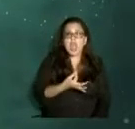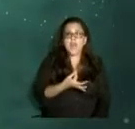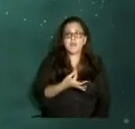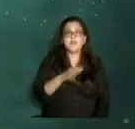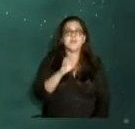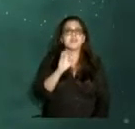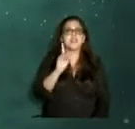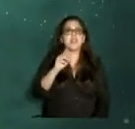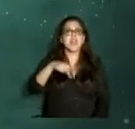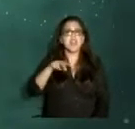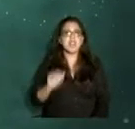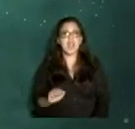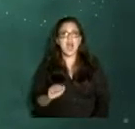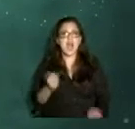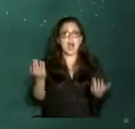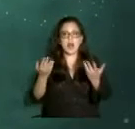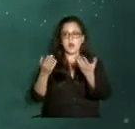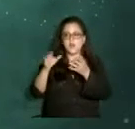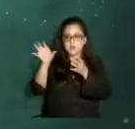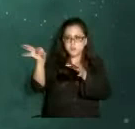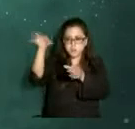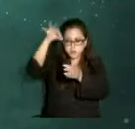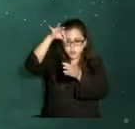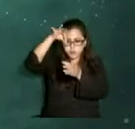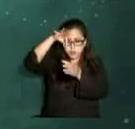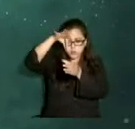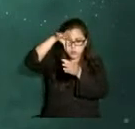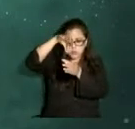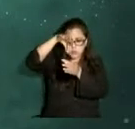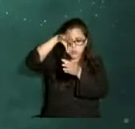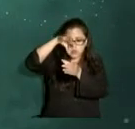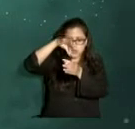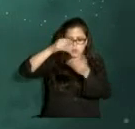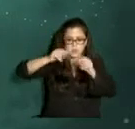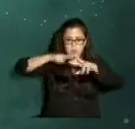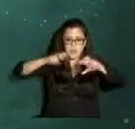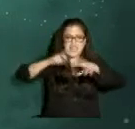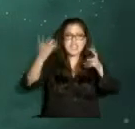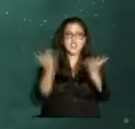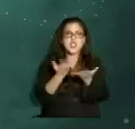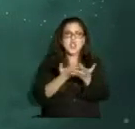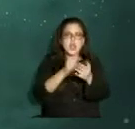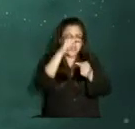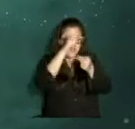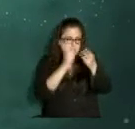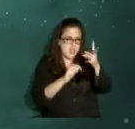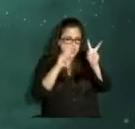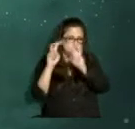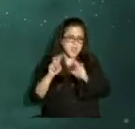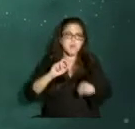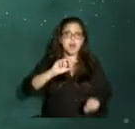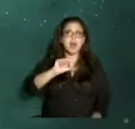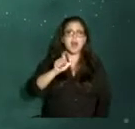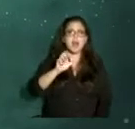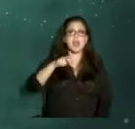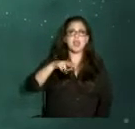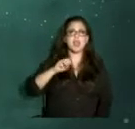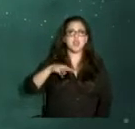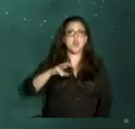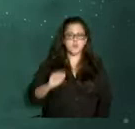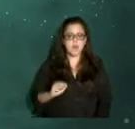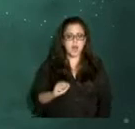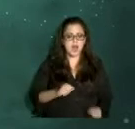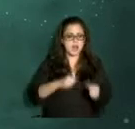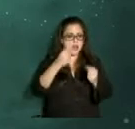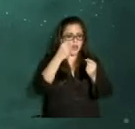DNA? Estudiamos no 2 o 3 genes, estudiamos miles de puntos del genoma repartidos y